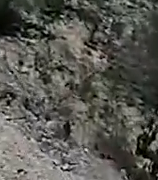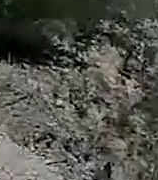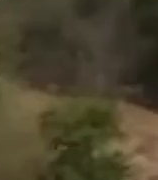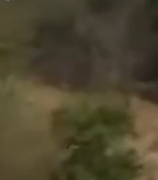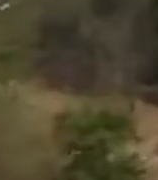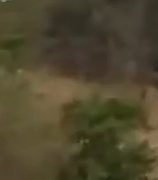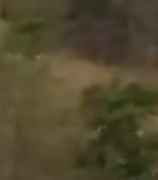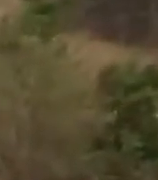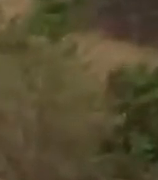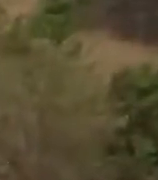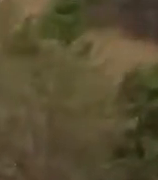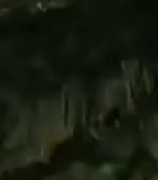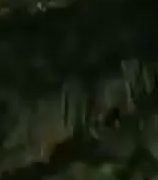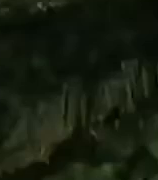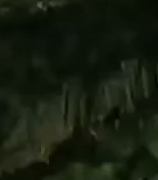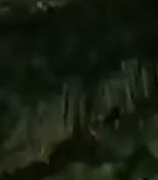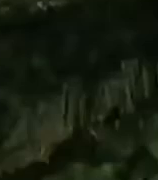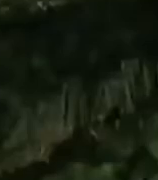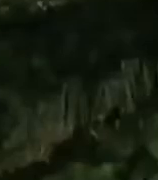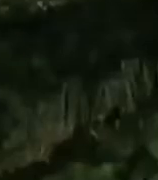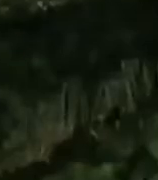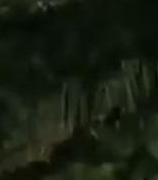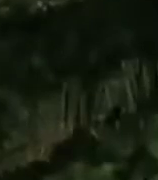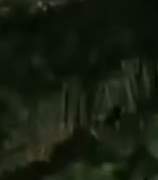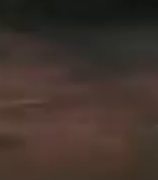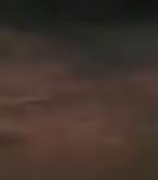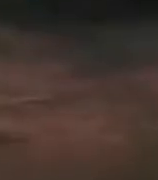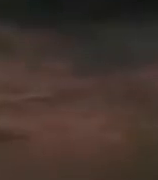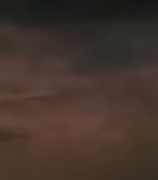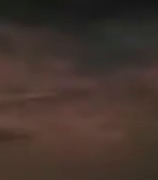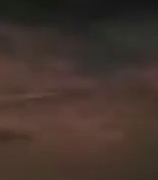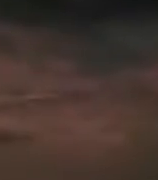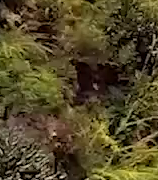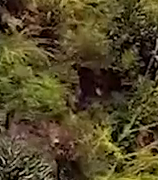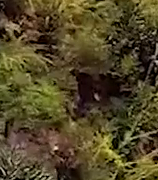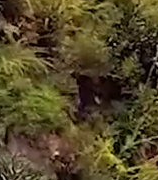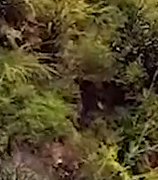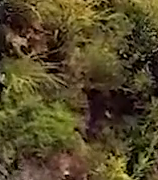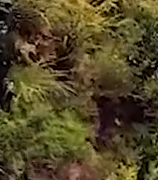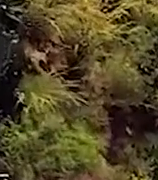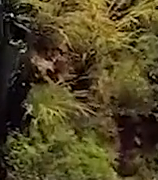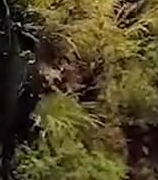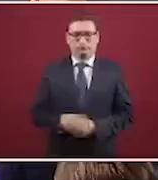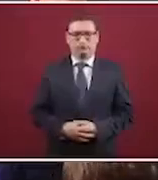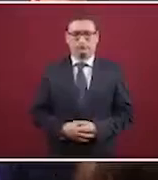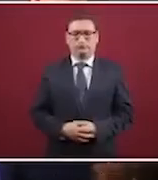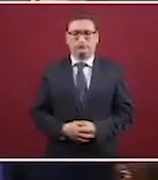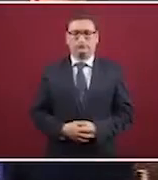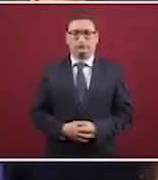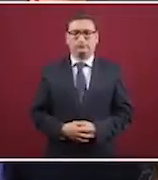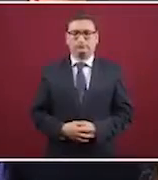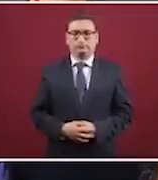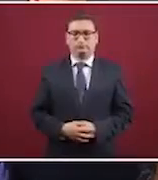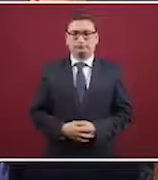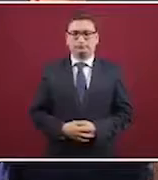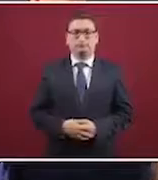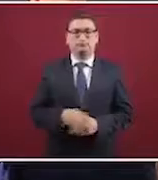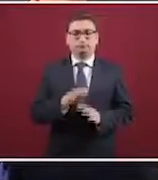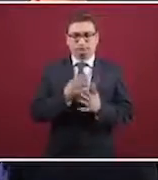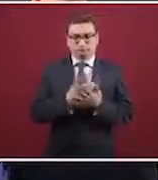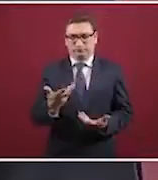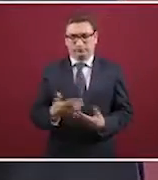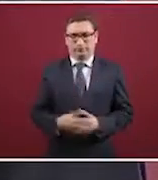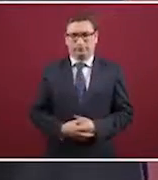millones de dólares a la cpe aunque resaltó que el monto menor o mayor a ese dependerá de las negociaciones de no prosperar el